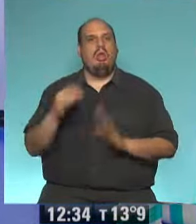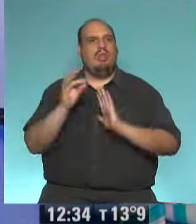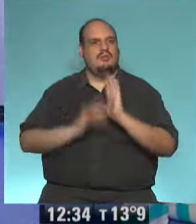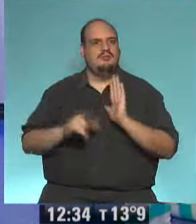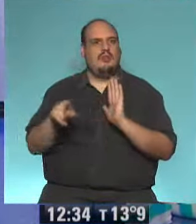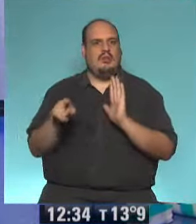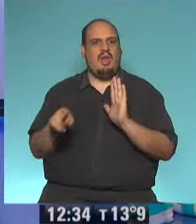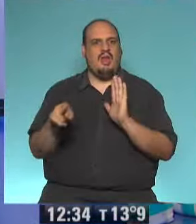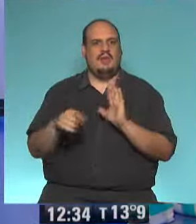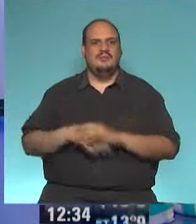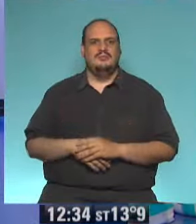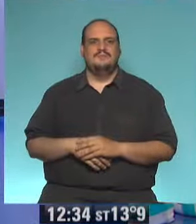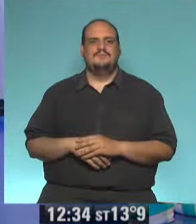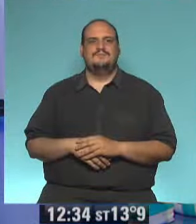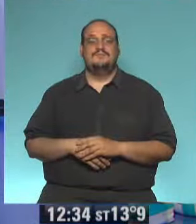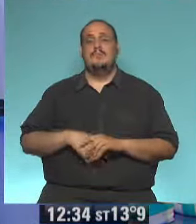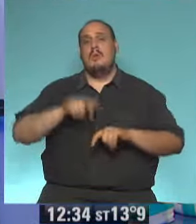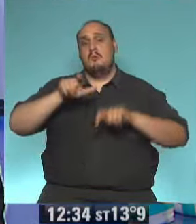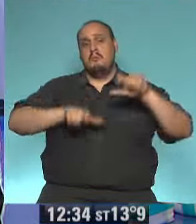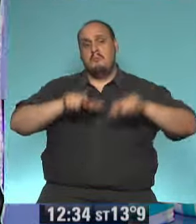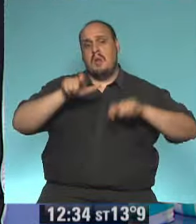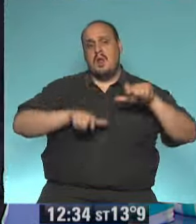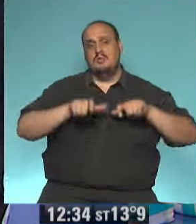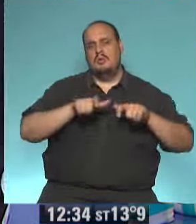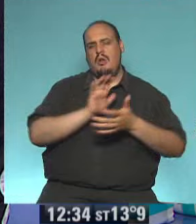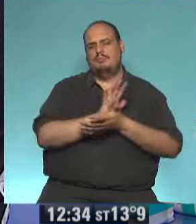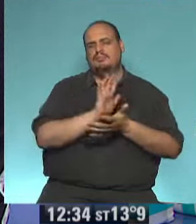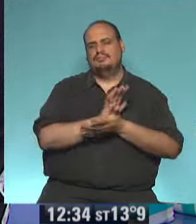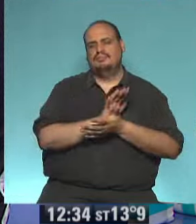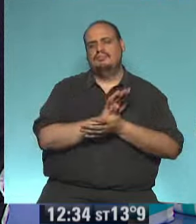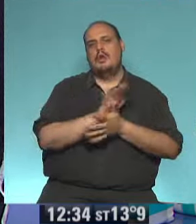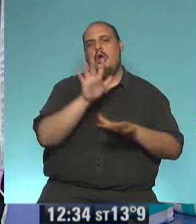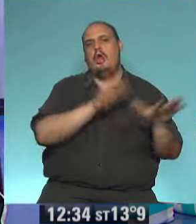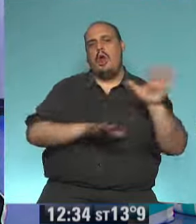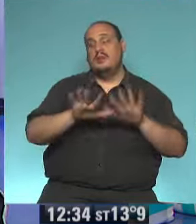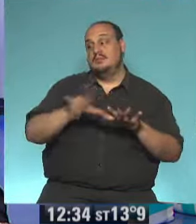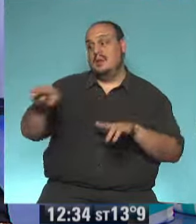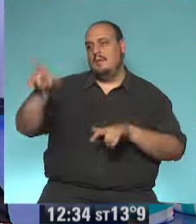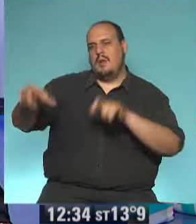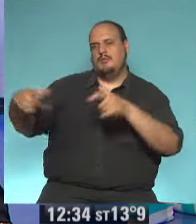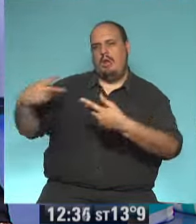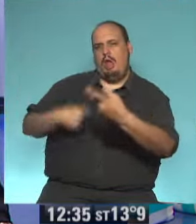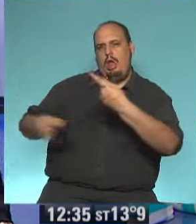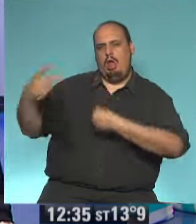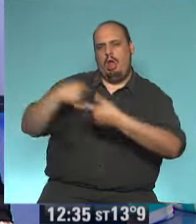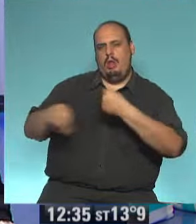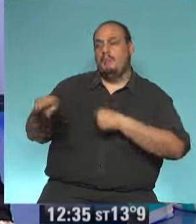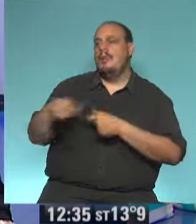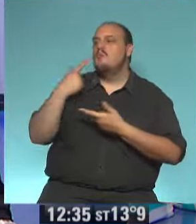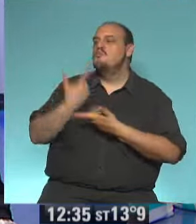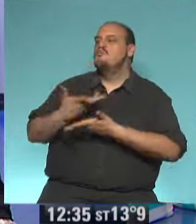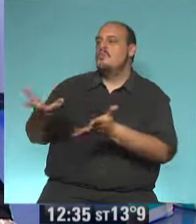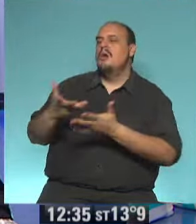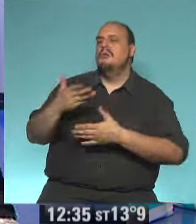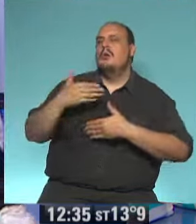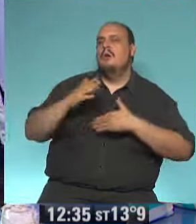nos dice que hay personas que se organizan para que quienes compren sus productos sepan cómo fueron elaborados.